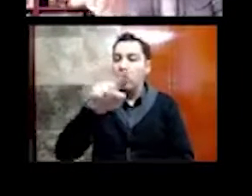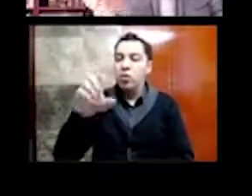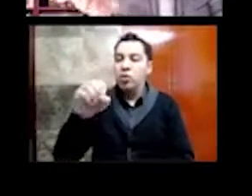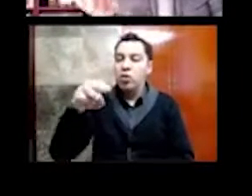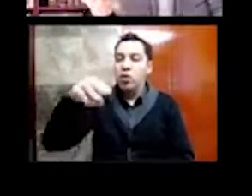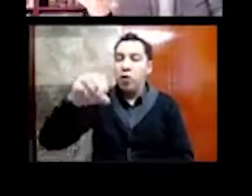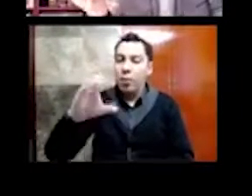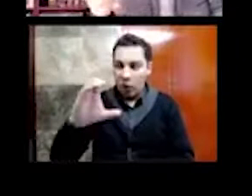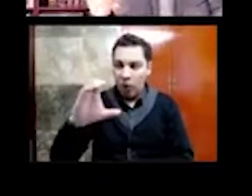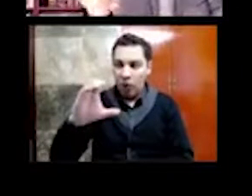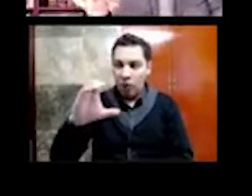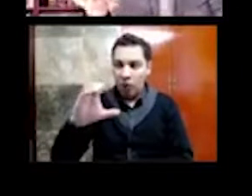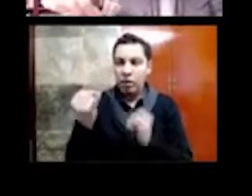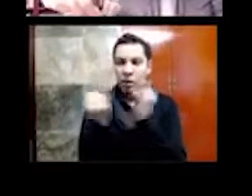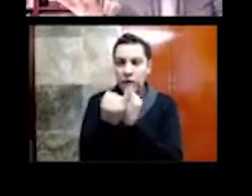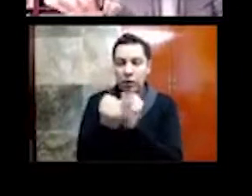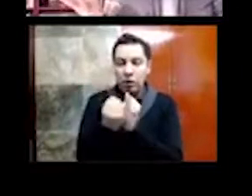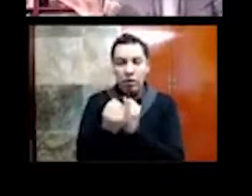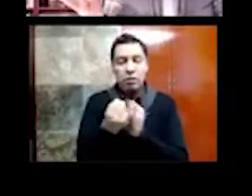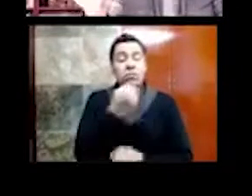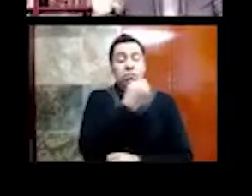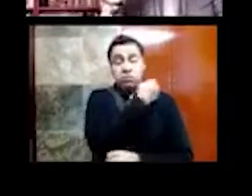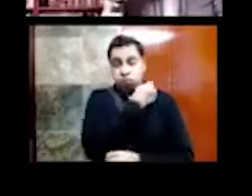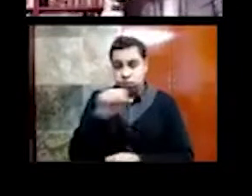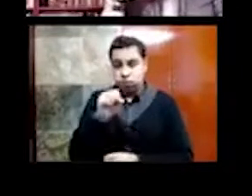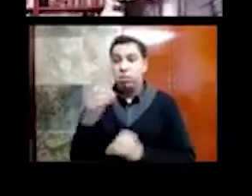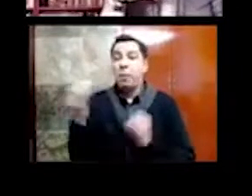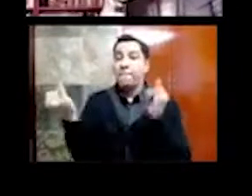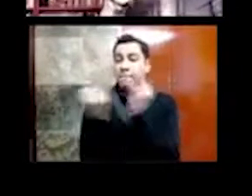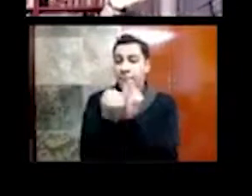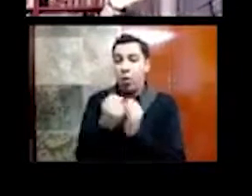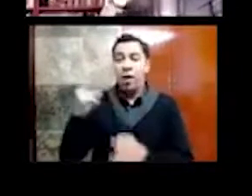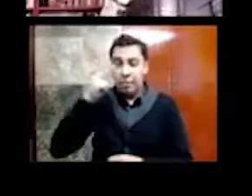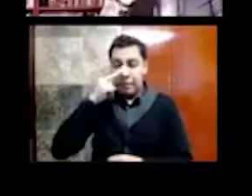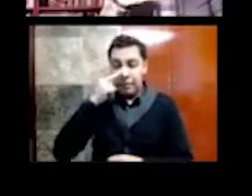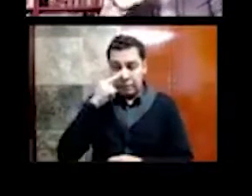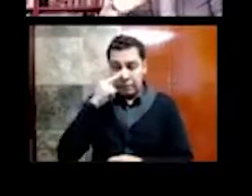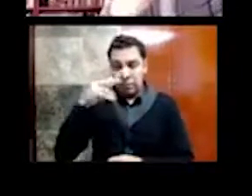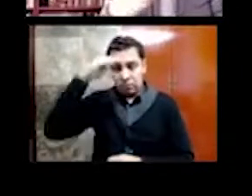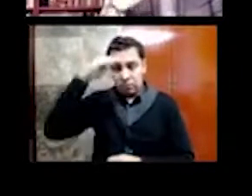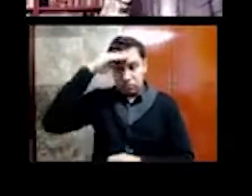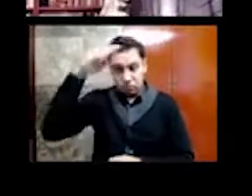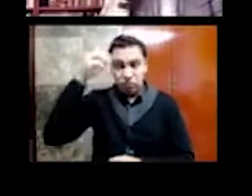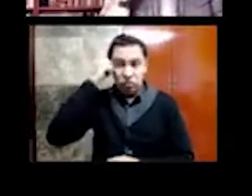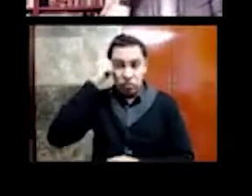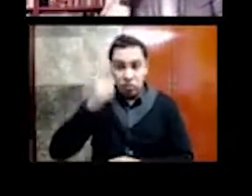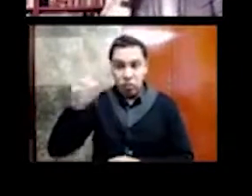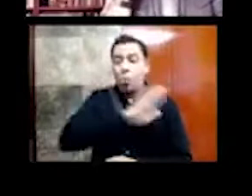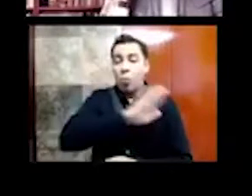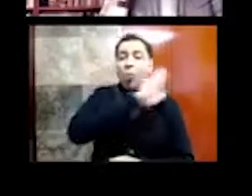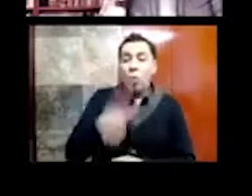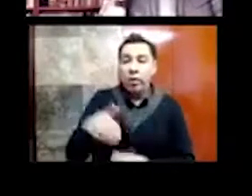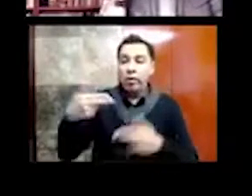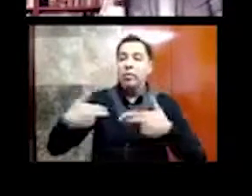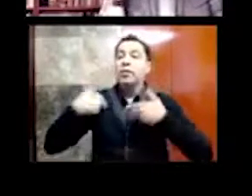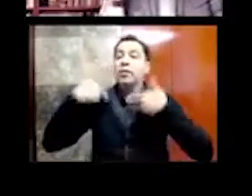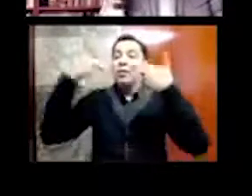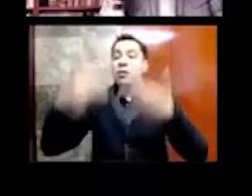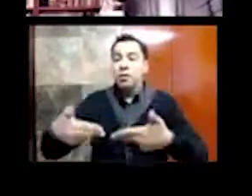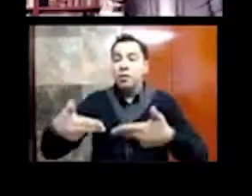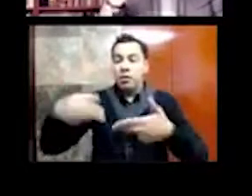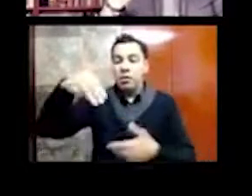equiparable quizá al legendario Nezahualcóyotl, ¿no?, muere dejando como heredero a